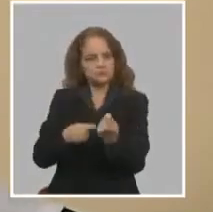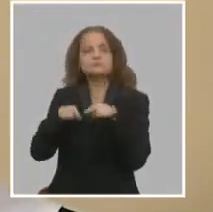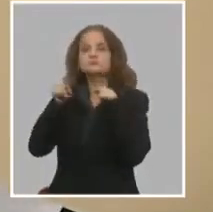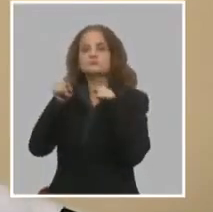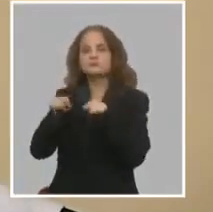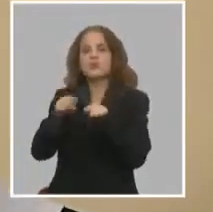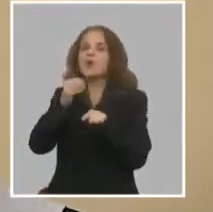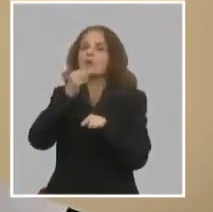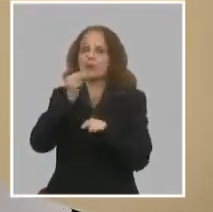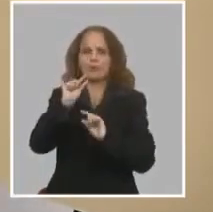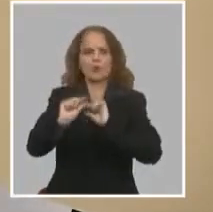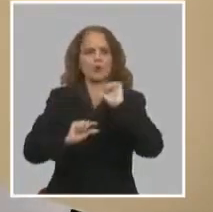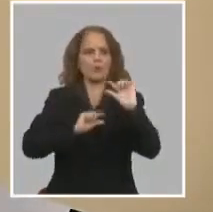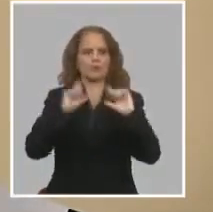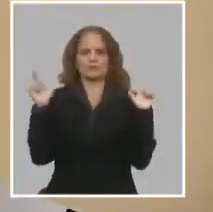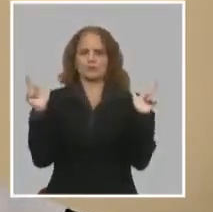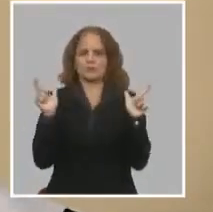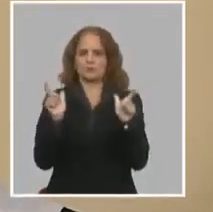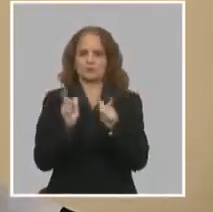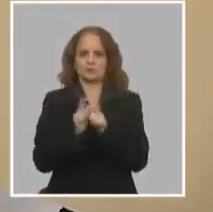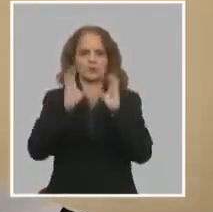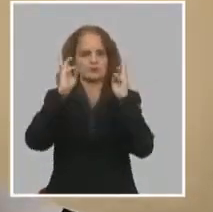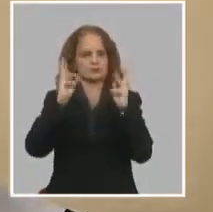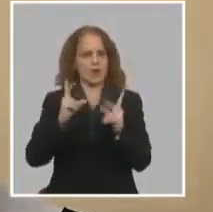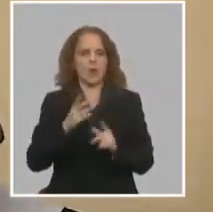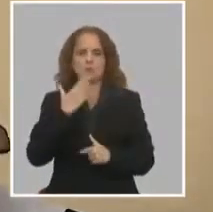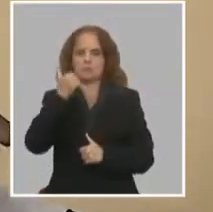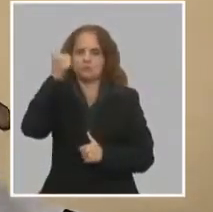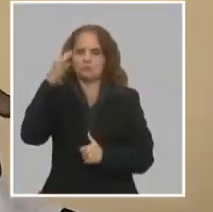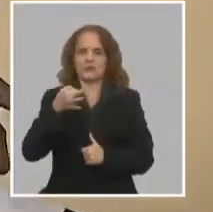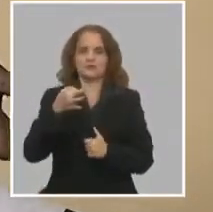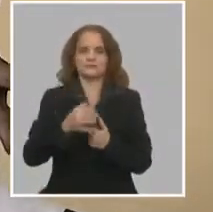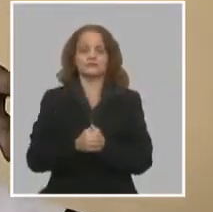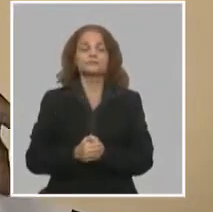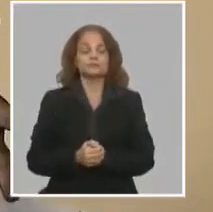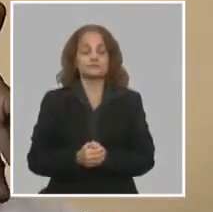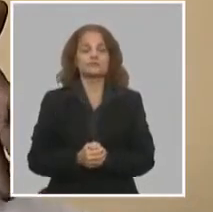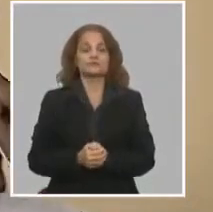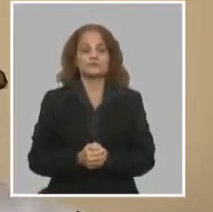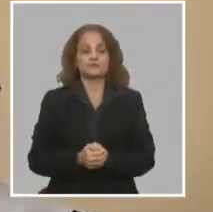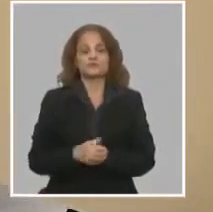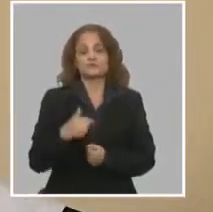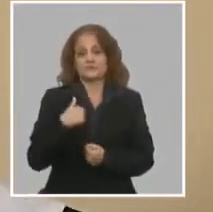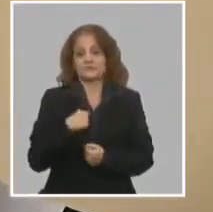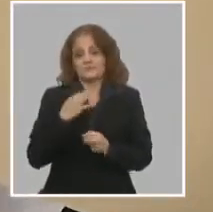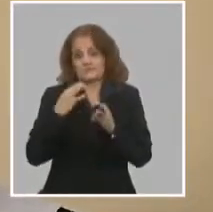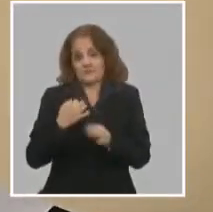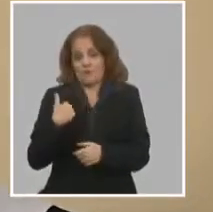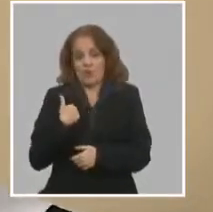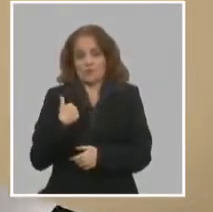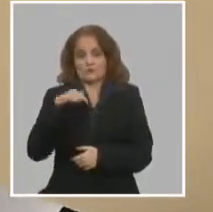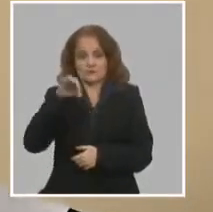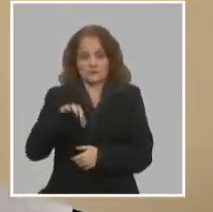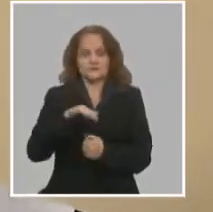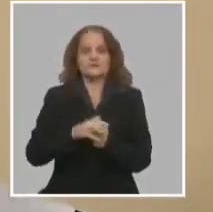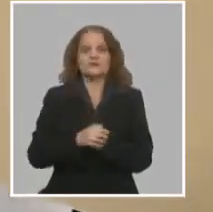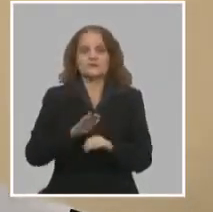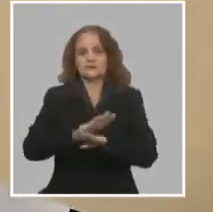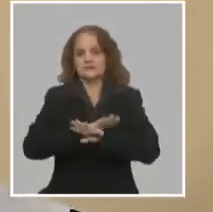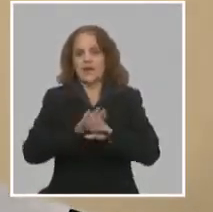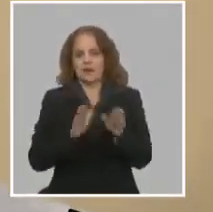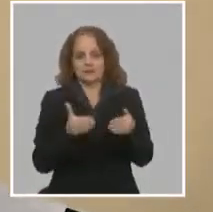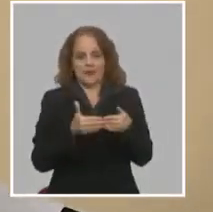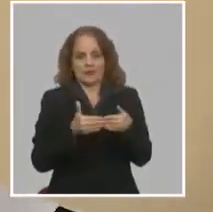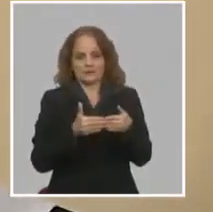enfrentar esta situación y que los resultados sean satisfactorios. Ya de hecho se han levantado las 2 cuarentenas, ¿no? De eso te iba a hablar. Precisamente hoy se terminó